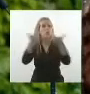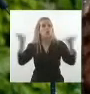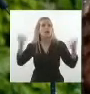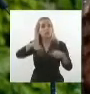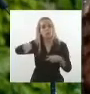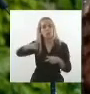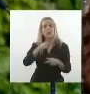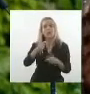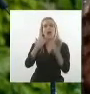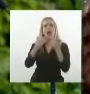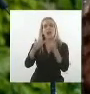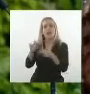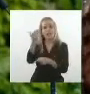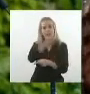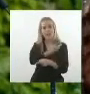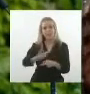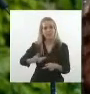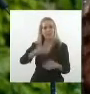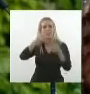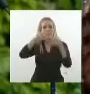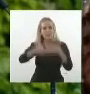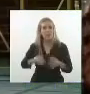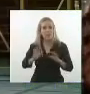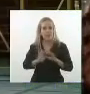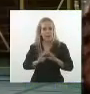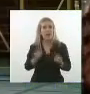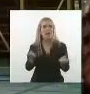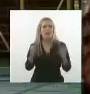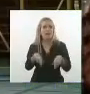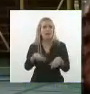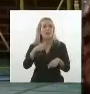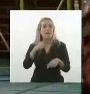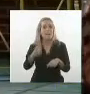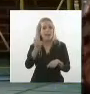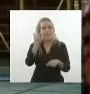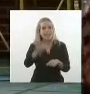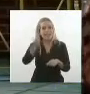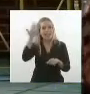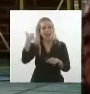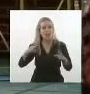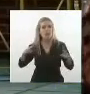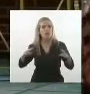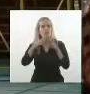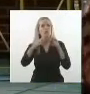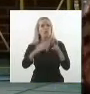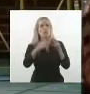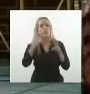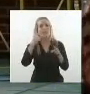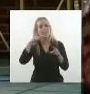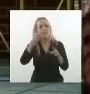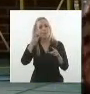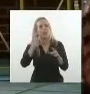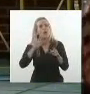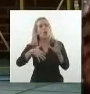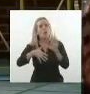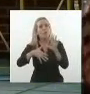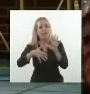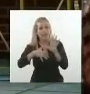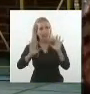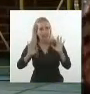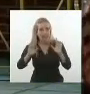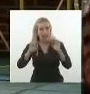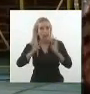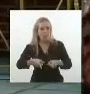tema que no hubo ninguna consulta popular violó la constitución nacional y además violó la propia constitución del fondo monetario internacional al punto de que a todos los que estuvieron a cargo